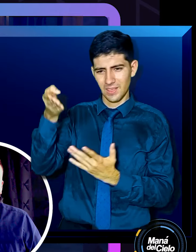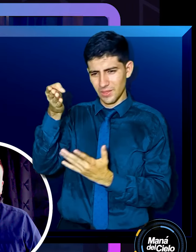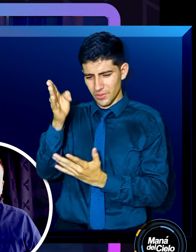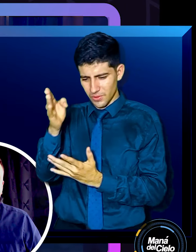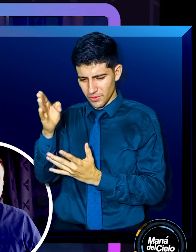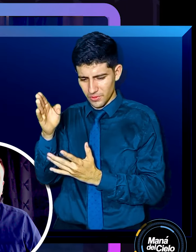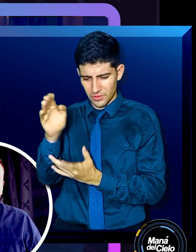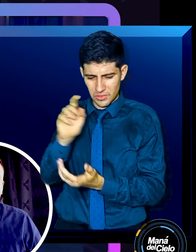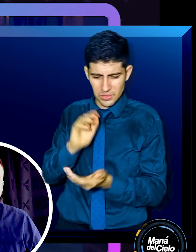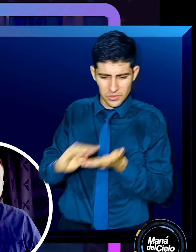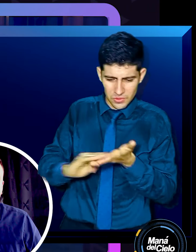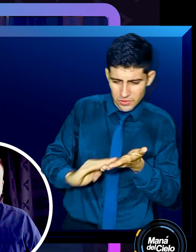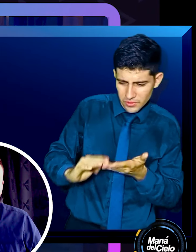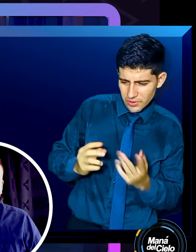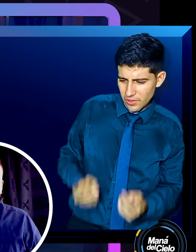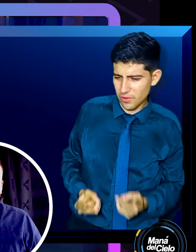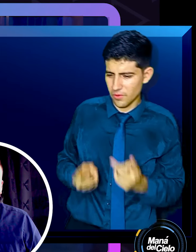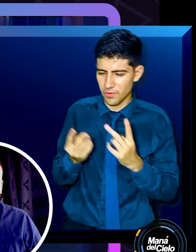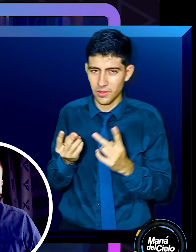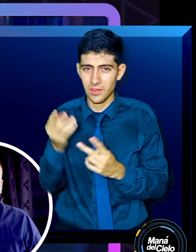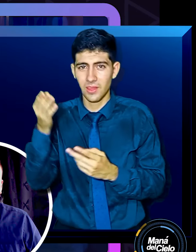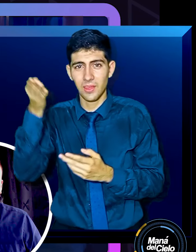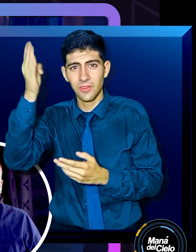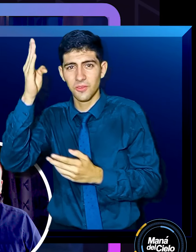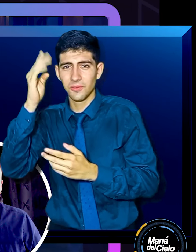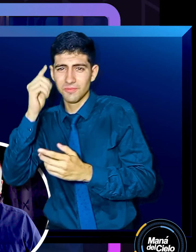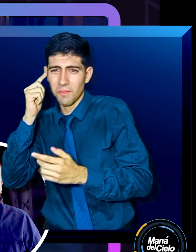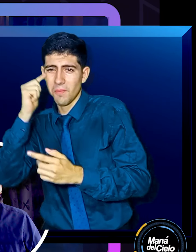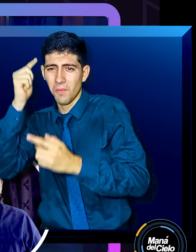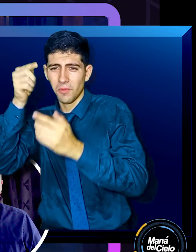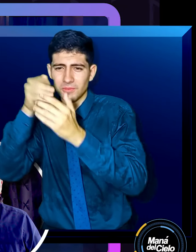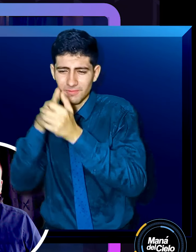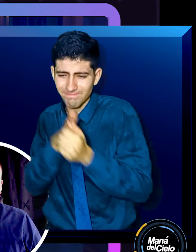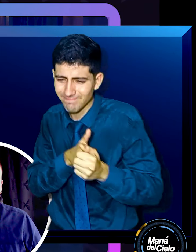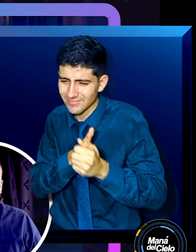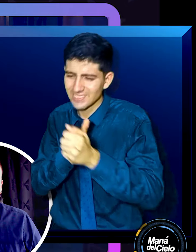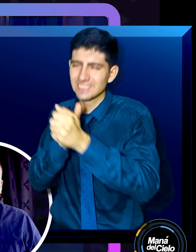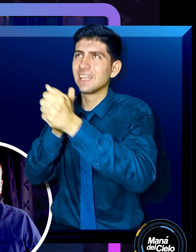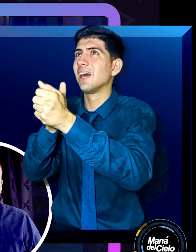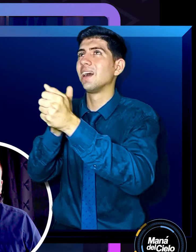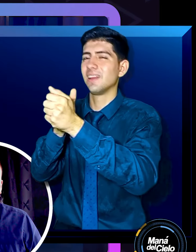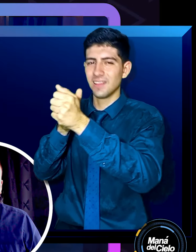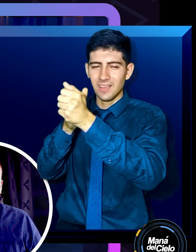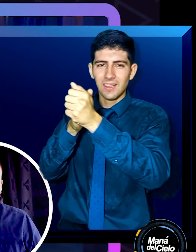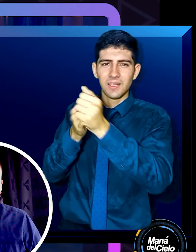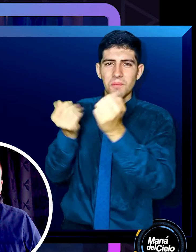tú verás cómo tú empezarás a dar frutos de esos que tú has querido dar y no has podido.